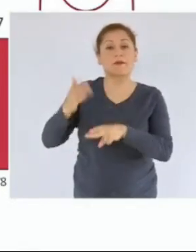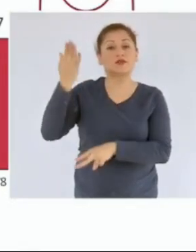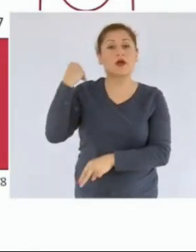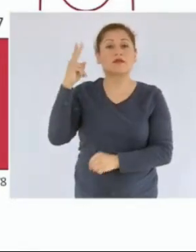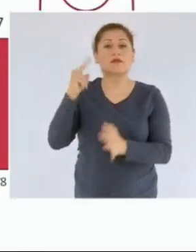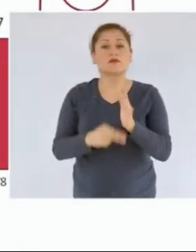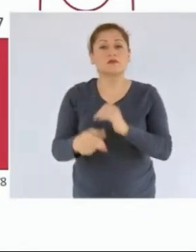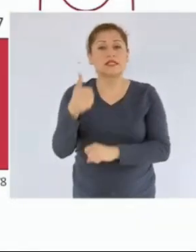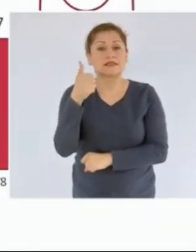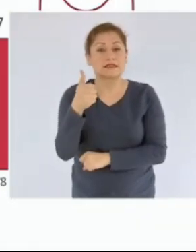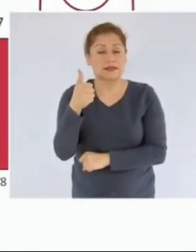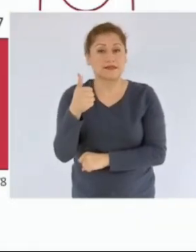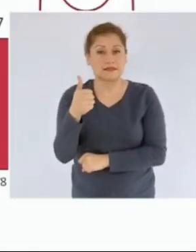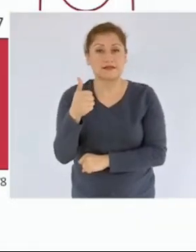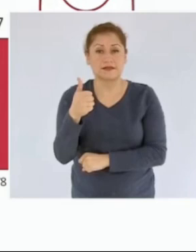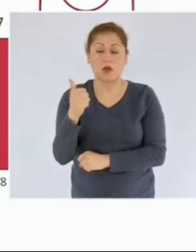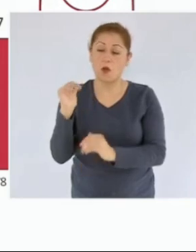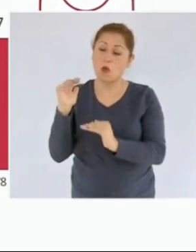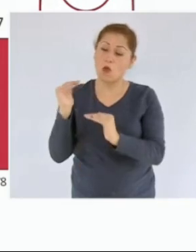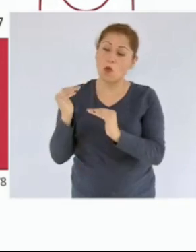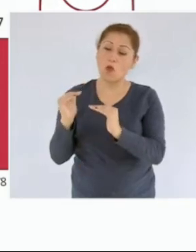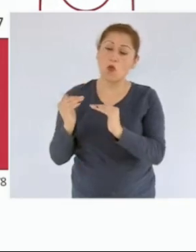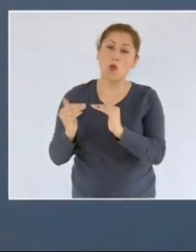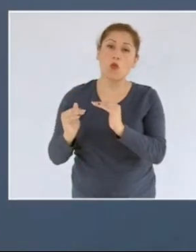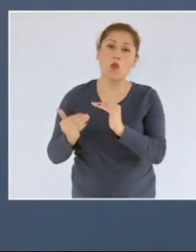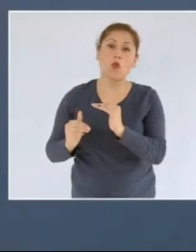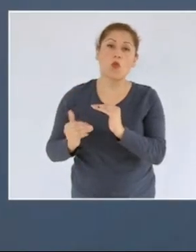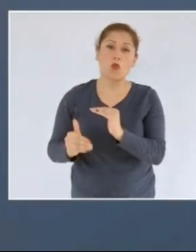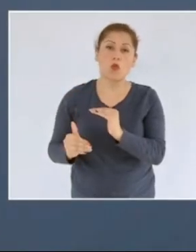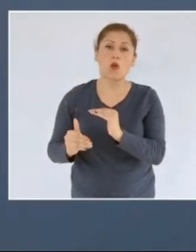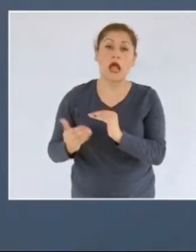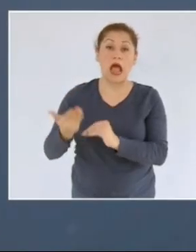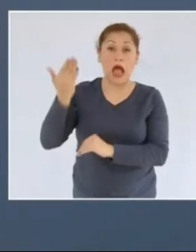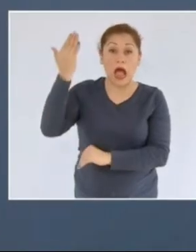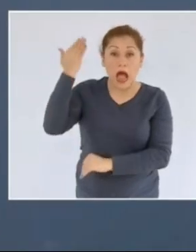2006, disminuyendo